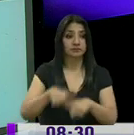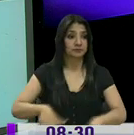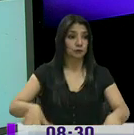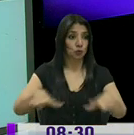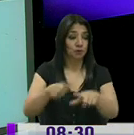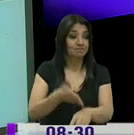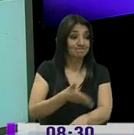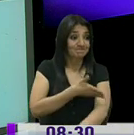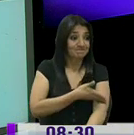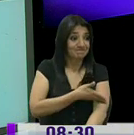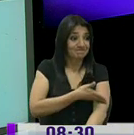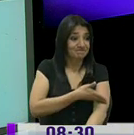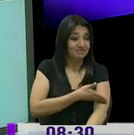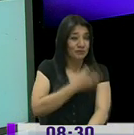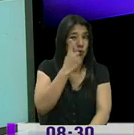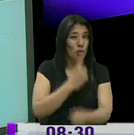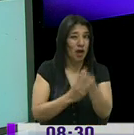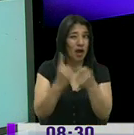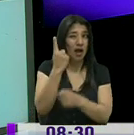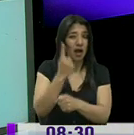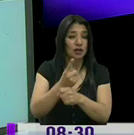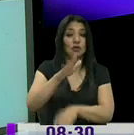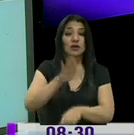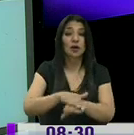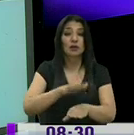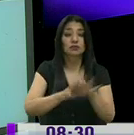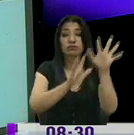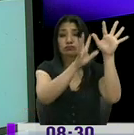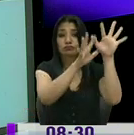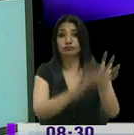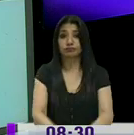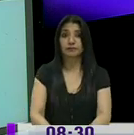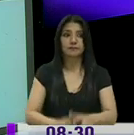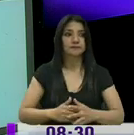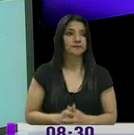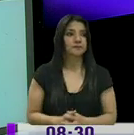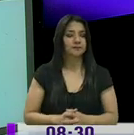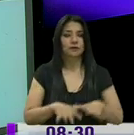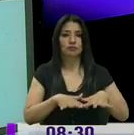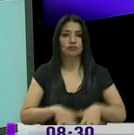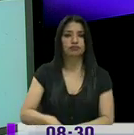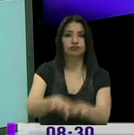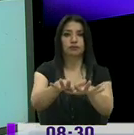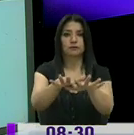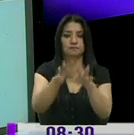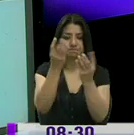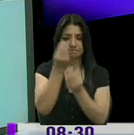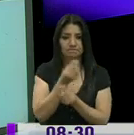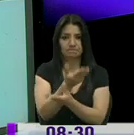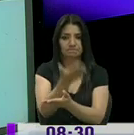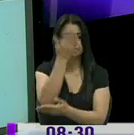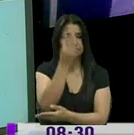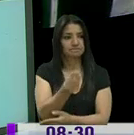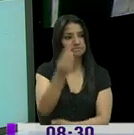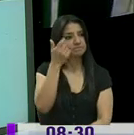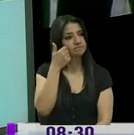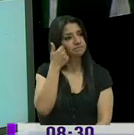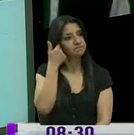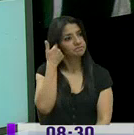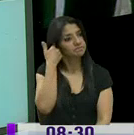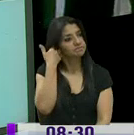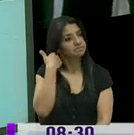afectado más menos de hace un año por un aluvión así que sufrió a buendía adelante con su formación